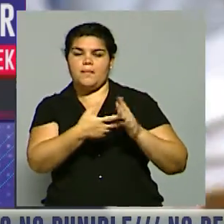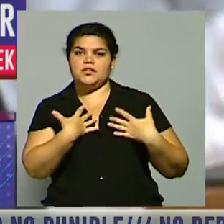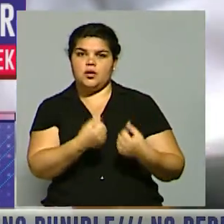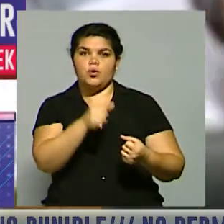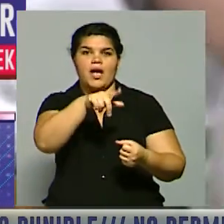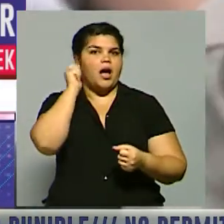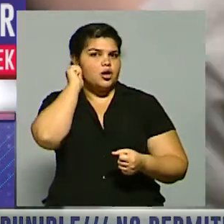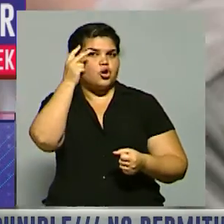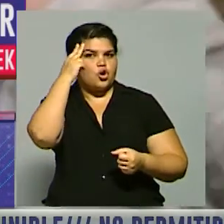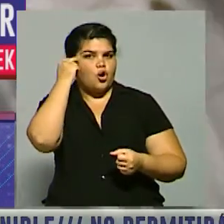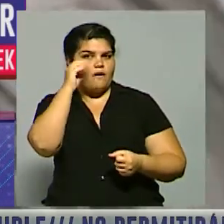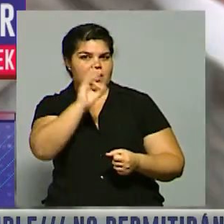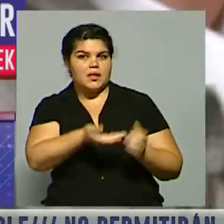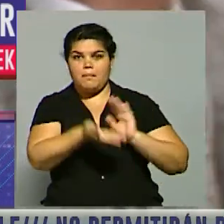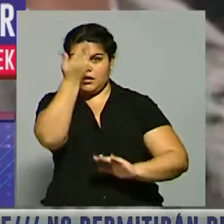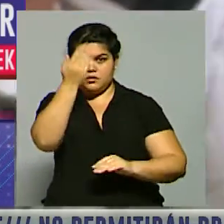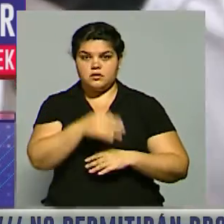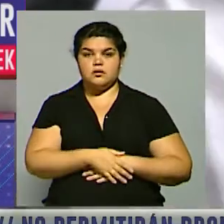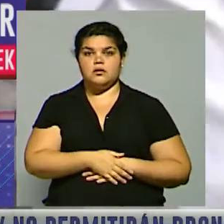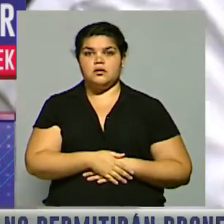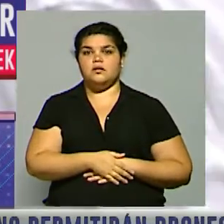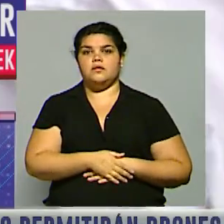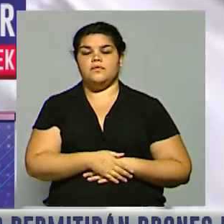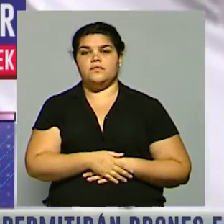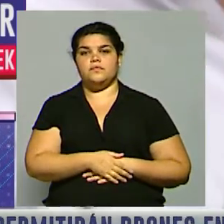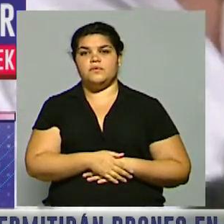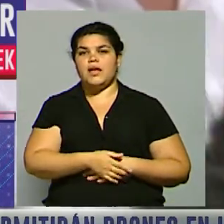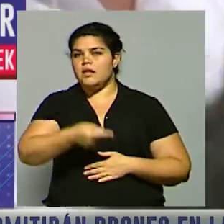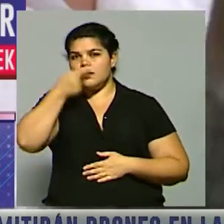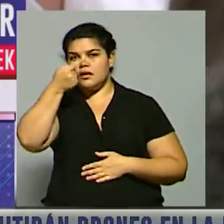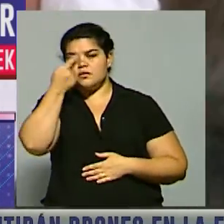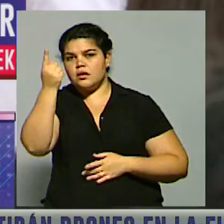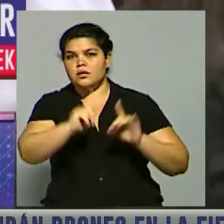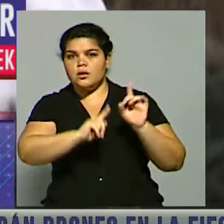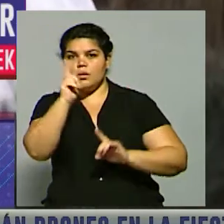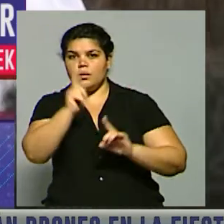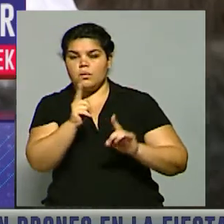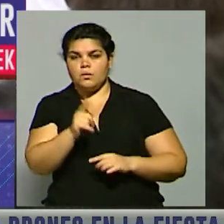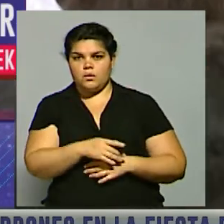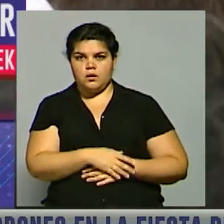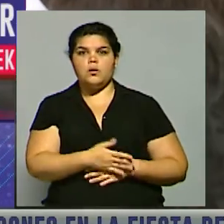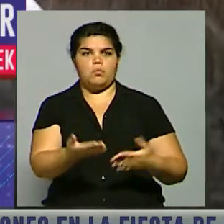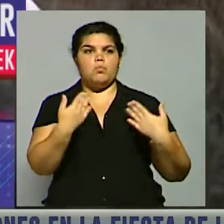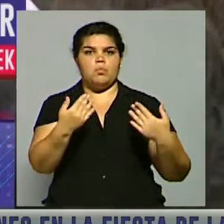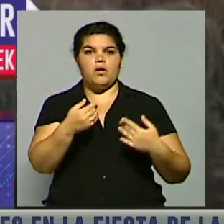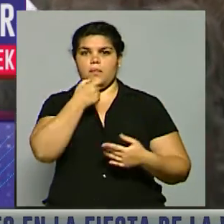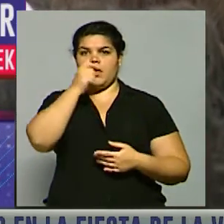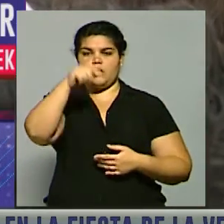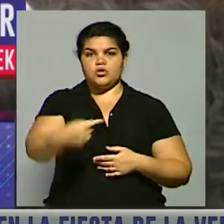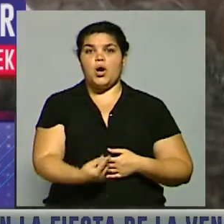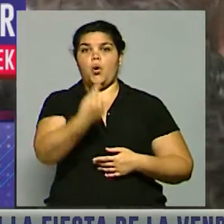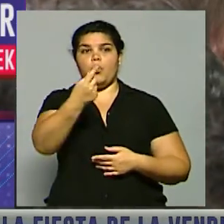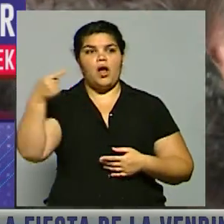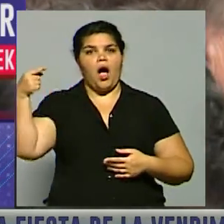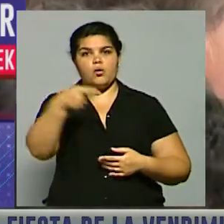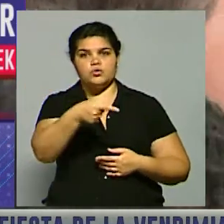años. Y lo interesante o lo bueno es que logramos al menos que fuese condenado en una causa en Mendoza, que es las causas